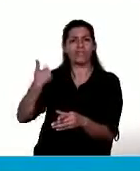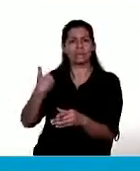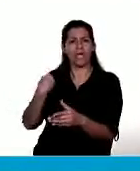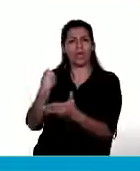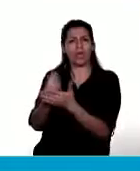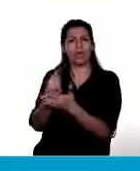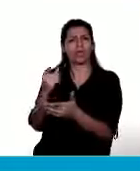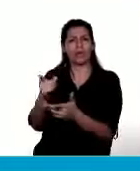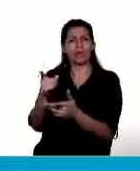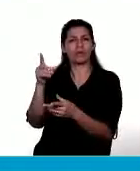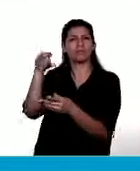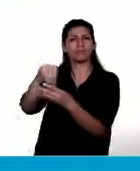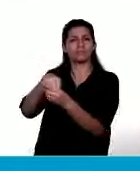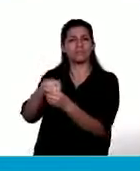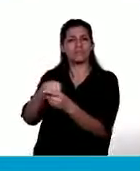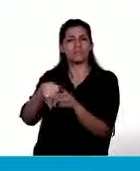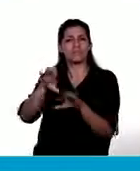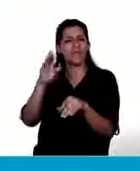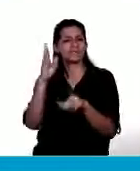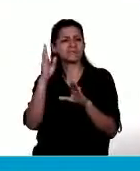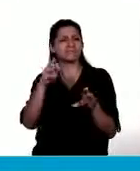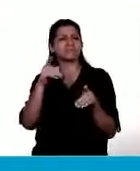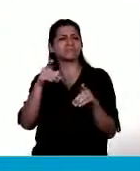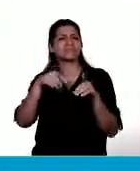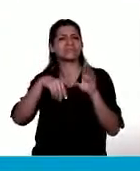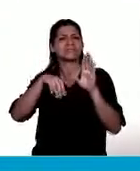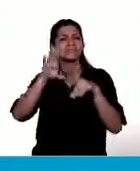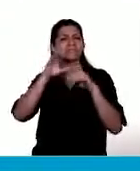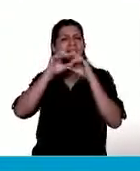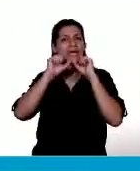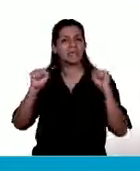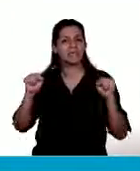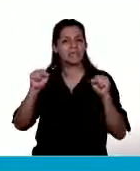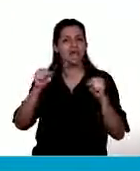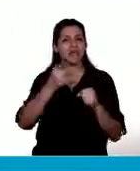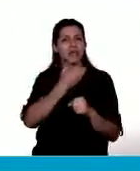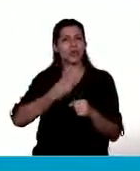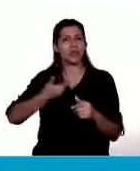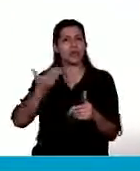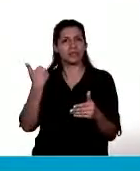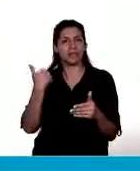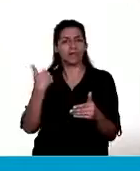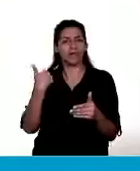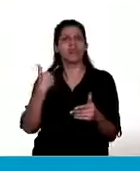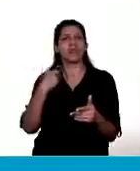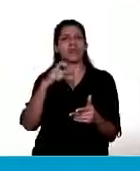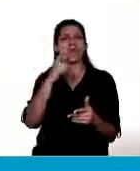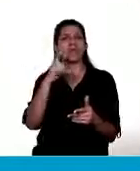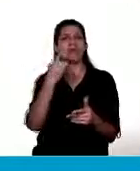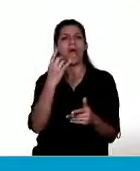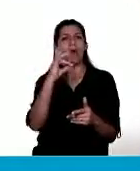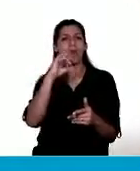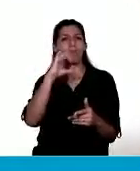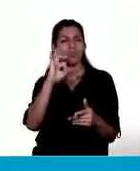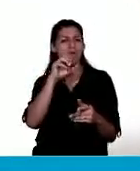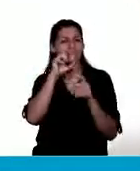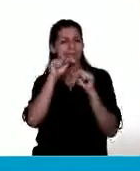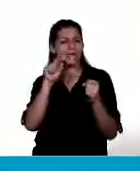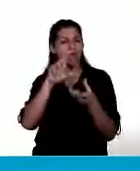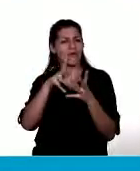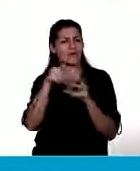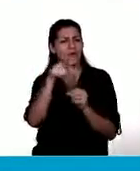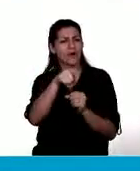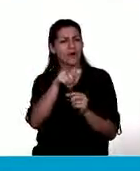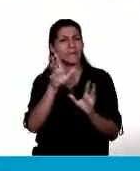especialmente del secretario de Derechos Humanos del gobierno anterior, Claudio Abruj, un secretario que